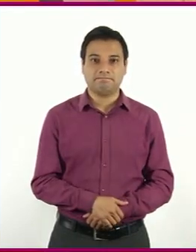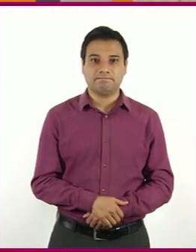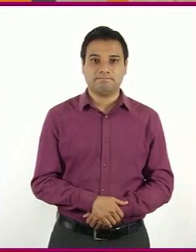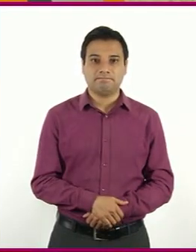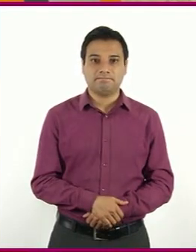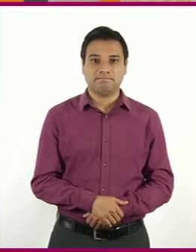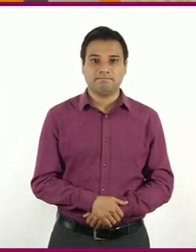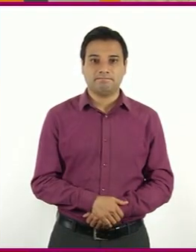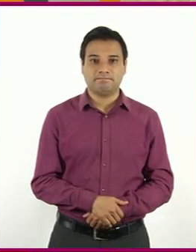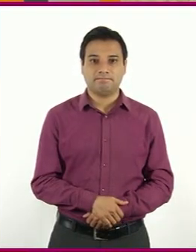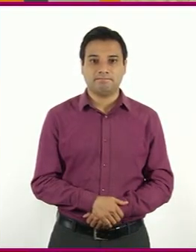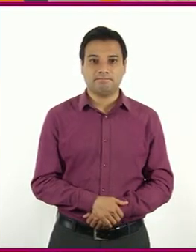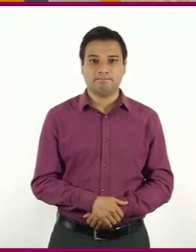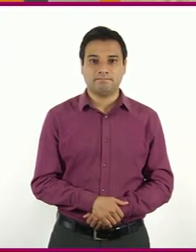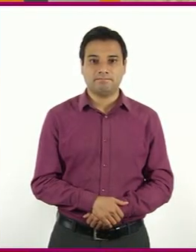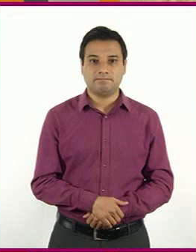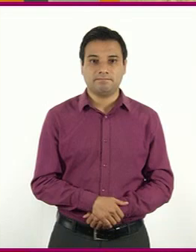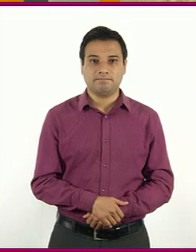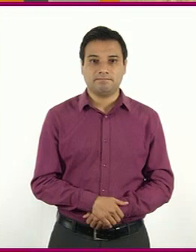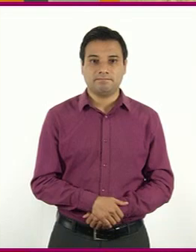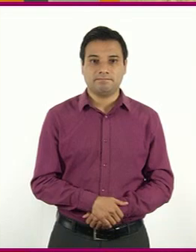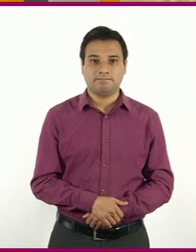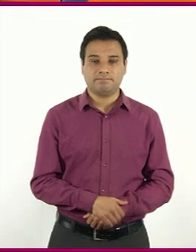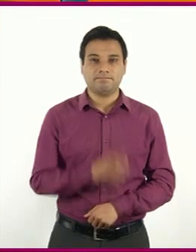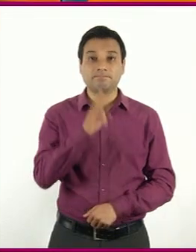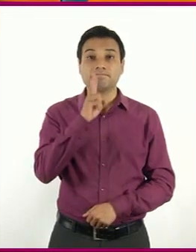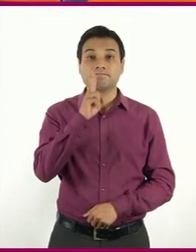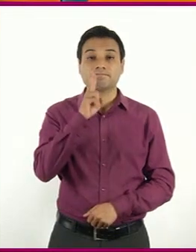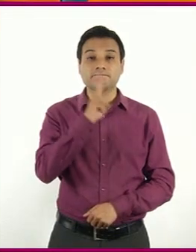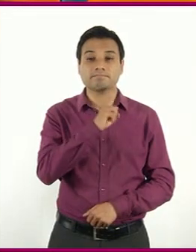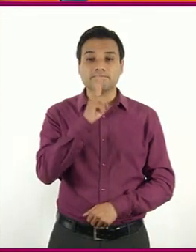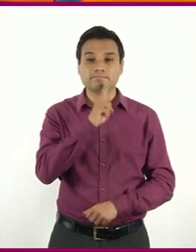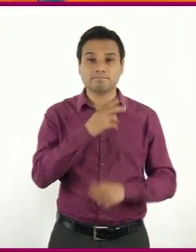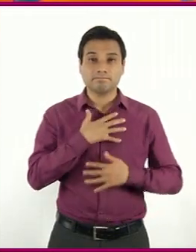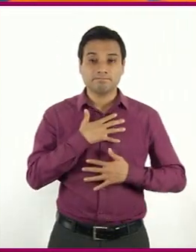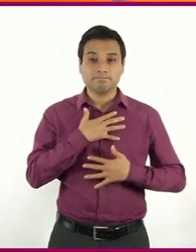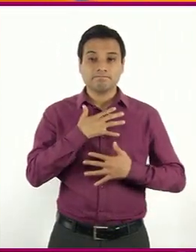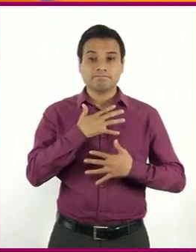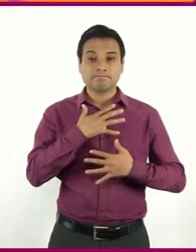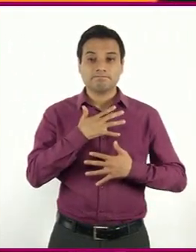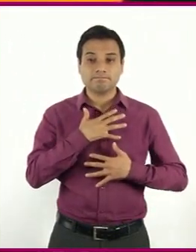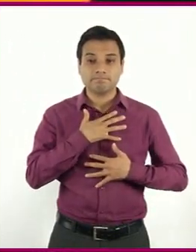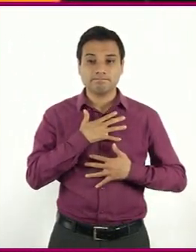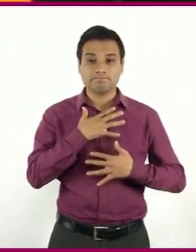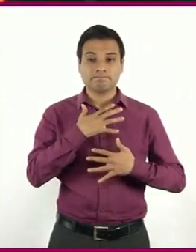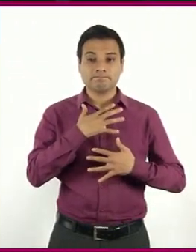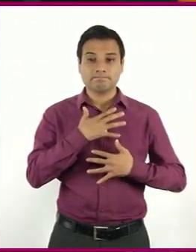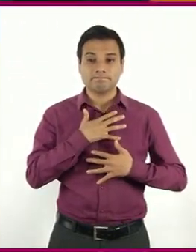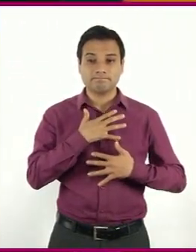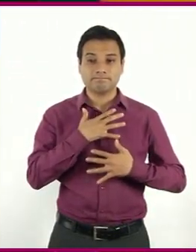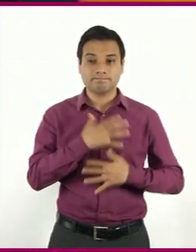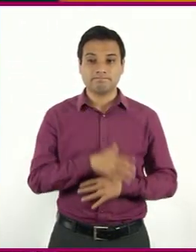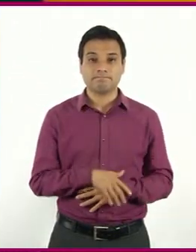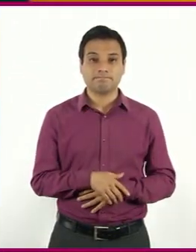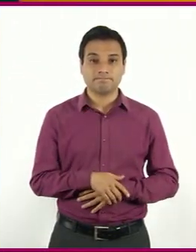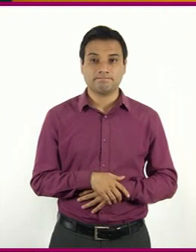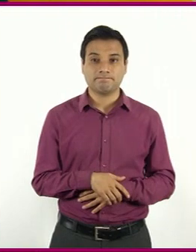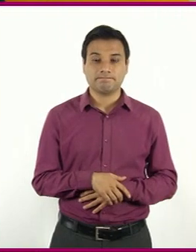Y lo que hacemos es esto, lo acompañamos con nuestra respiración. Inhalo y exhalo. Perfecto. Voy por arriba de la cabeza.